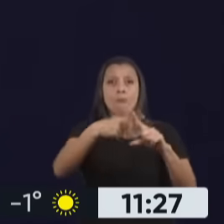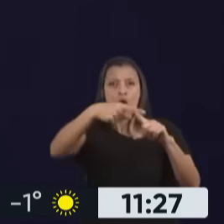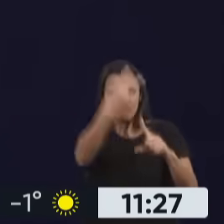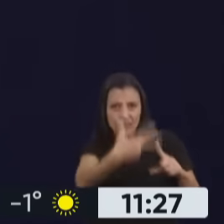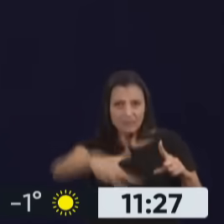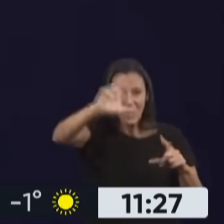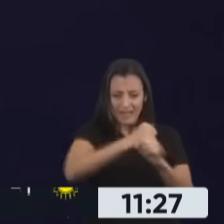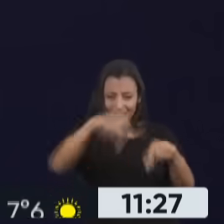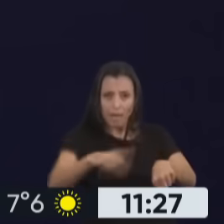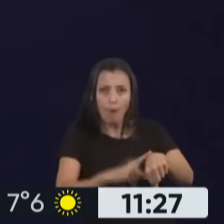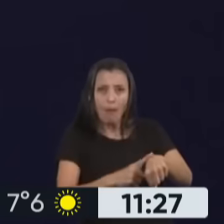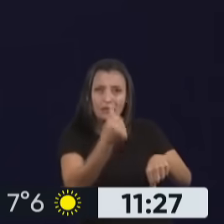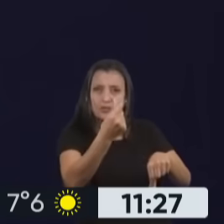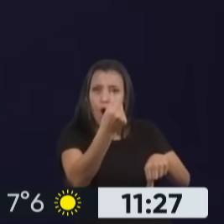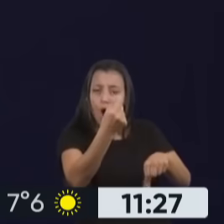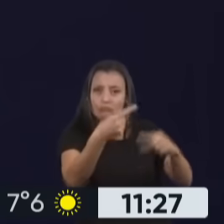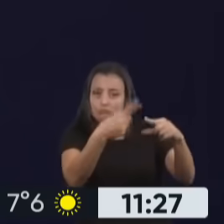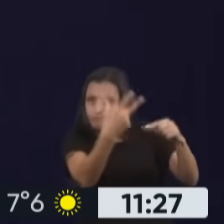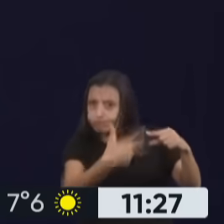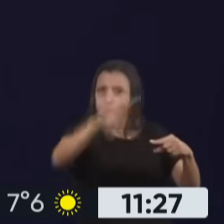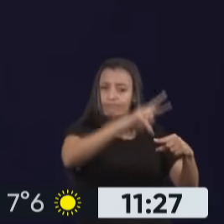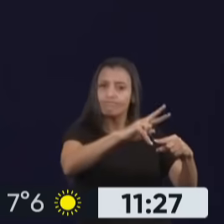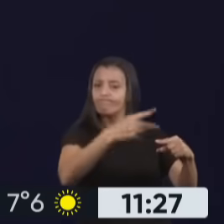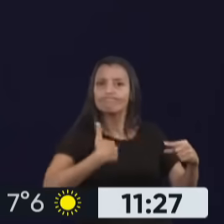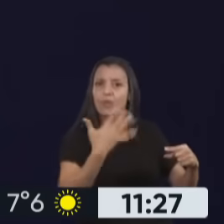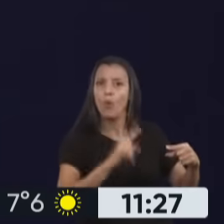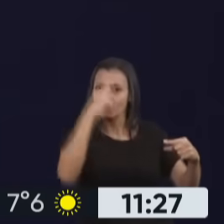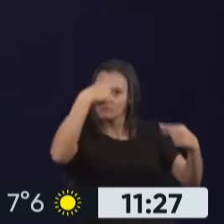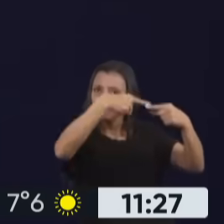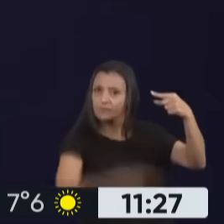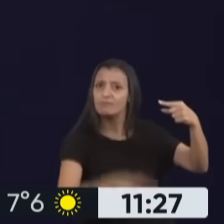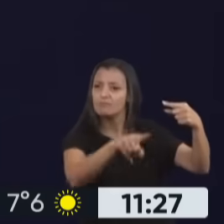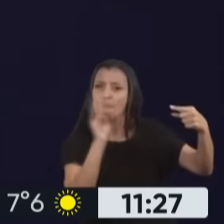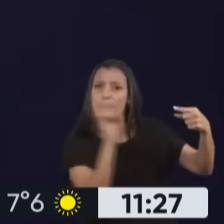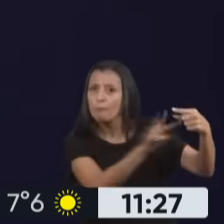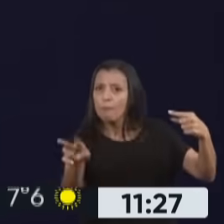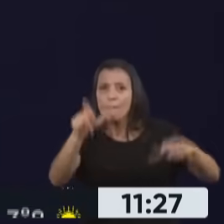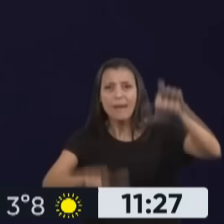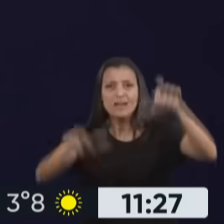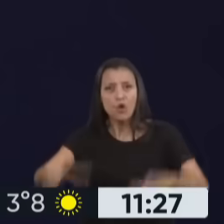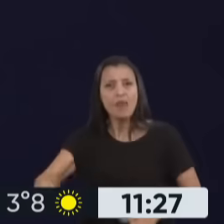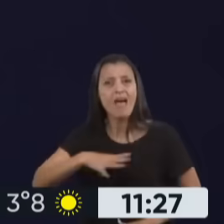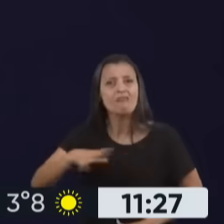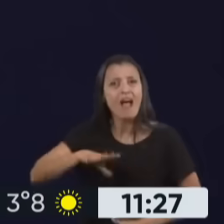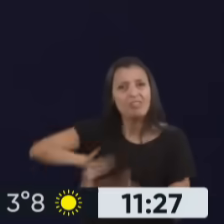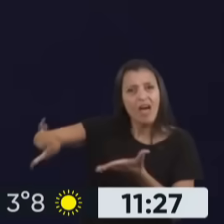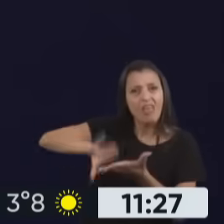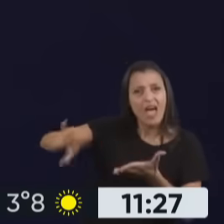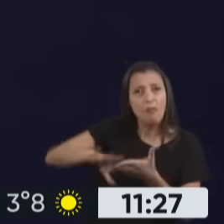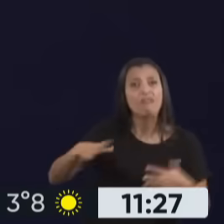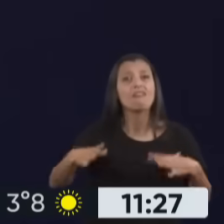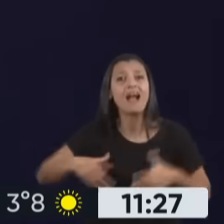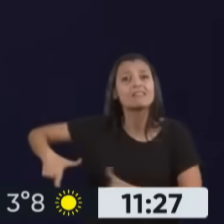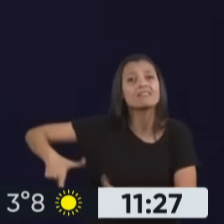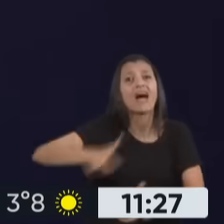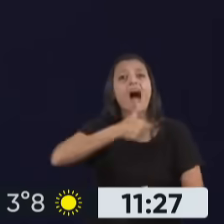a la fecha de compra. Todo esto mientras que, por supuesto, la gente seguía sin cloacas. Por otro lado, por ejemplo, el